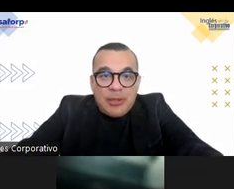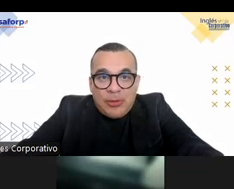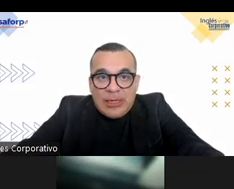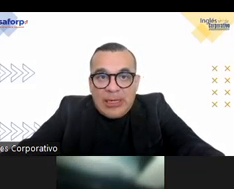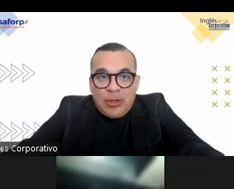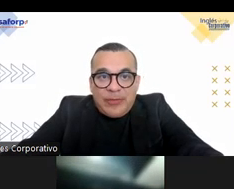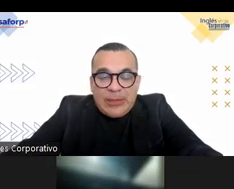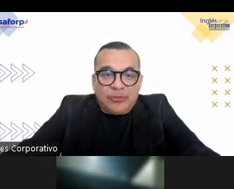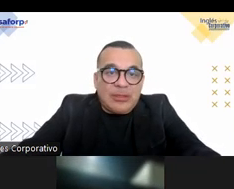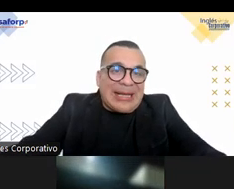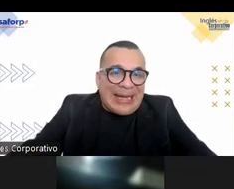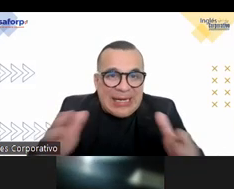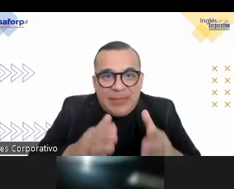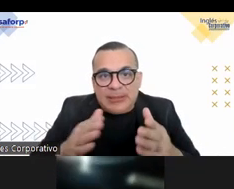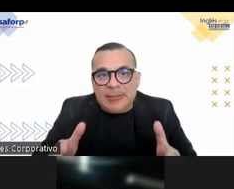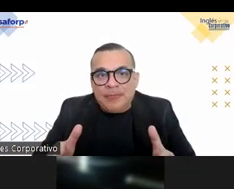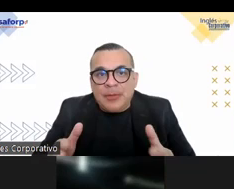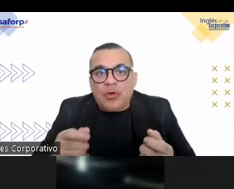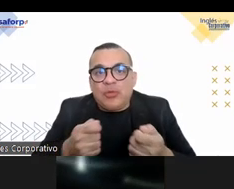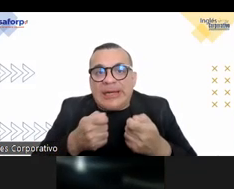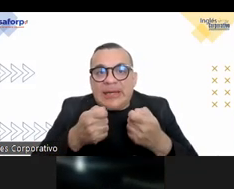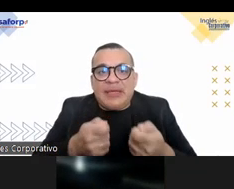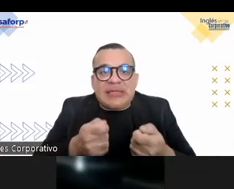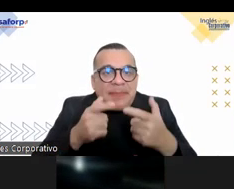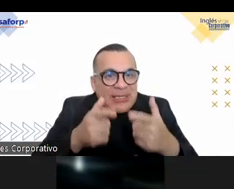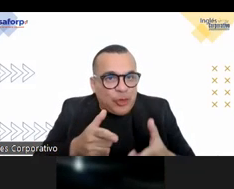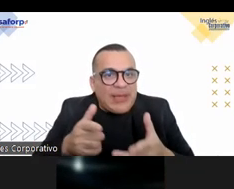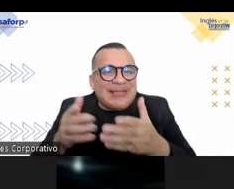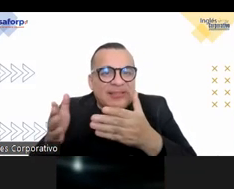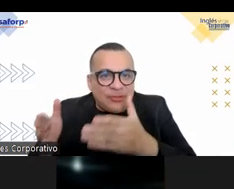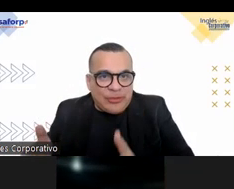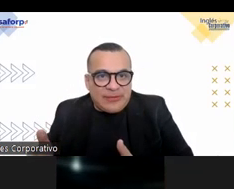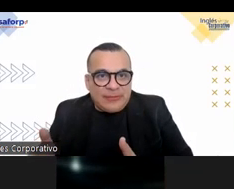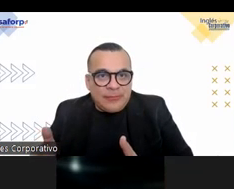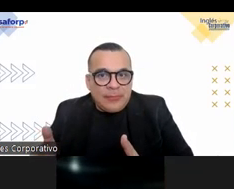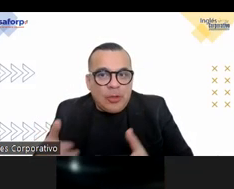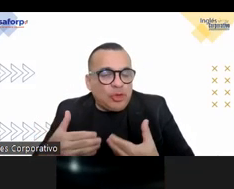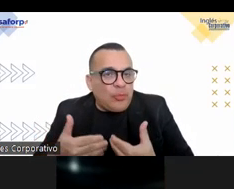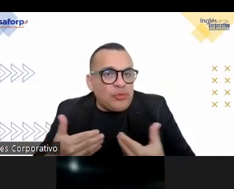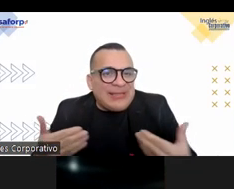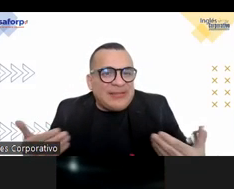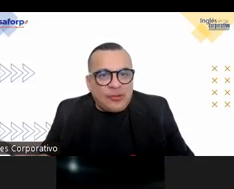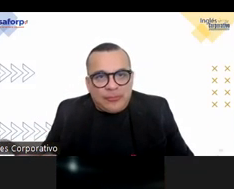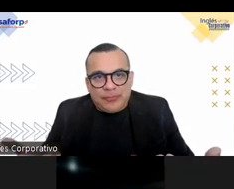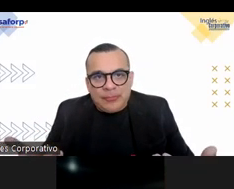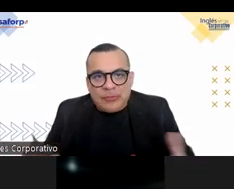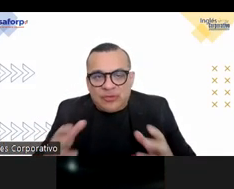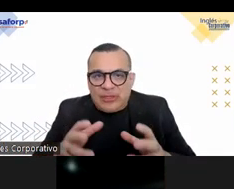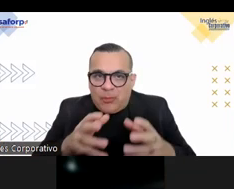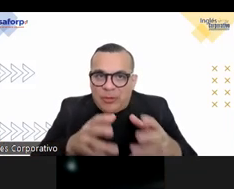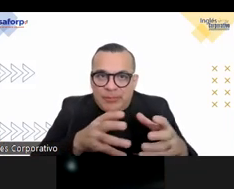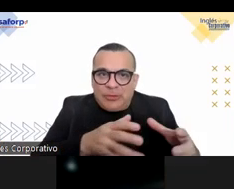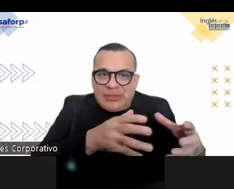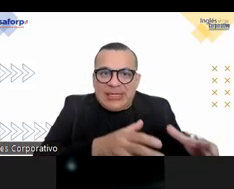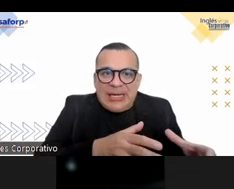viendo, pero ahora lo veremos claramente como una herramienta para toma de decisiones. ¿Cómo tomo una decisión?